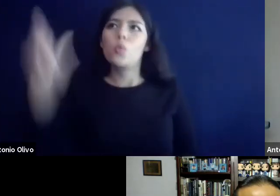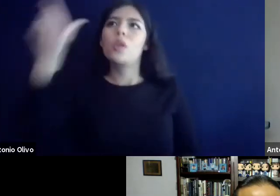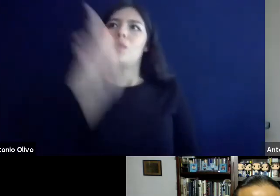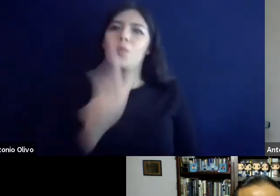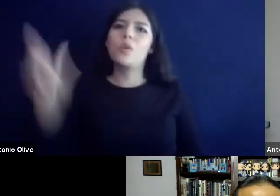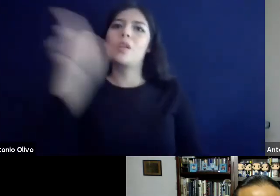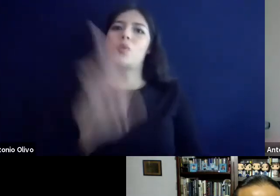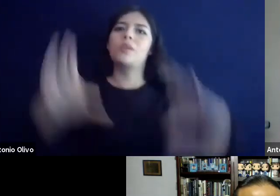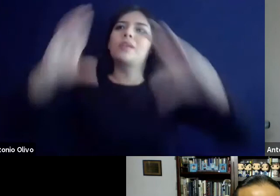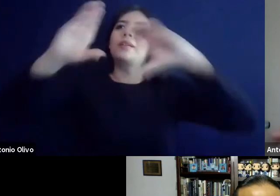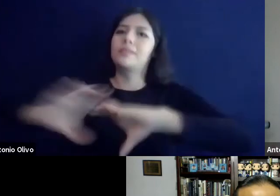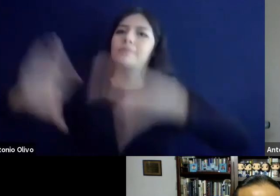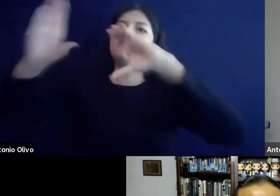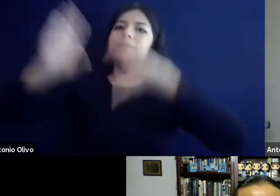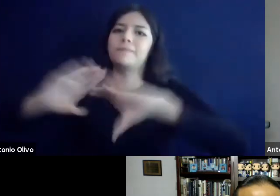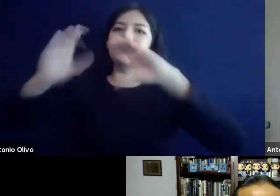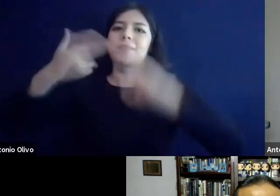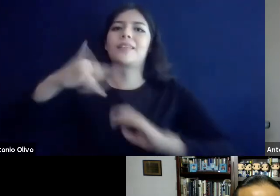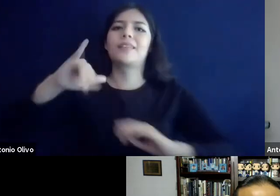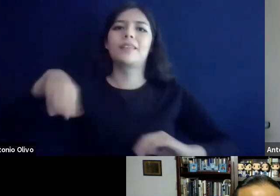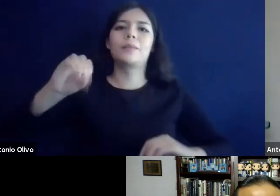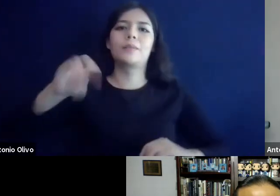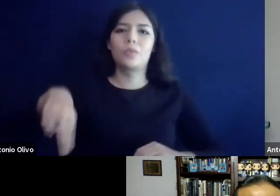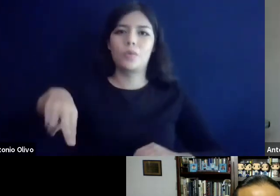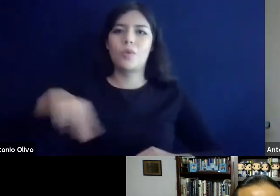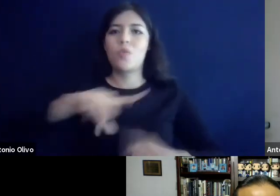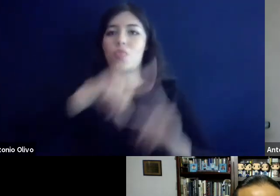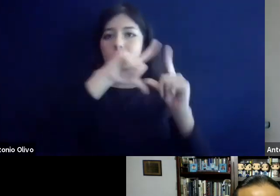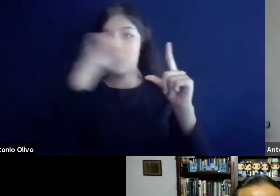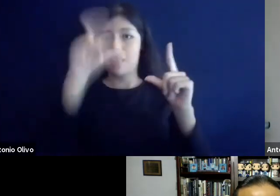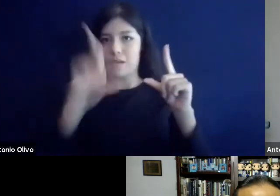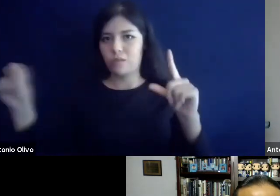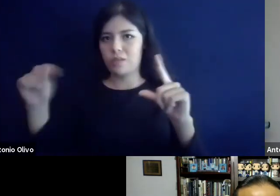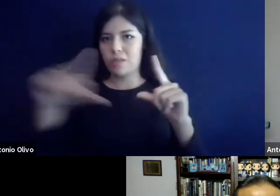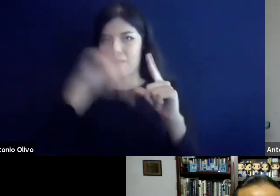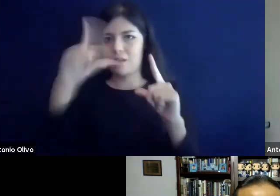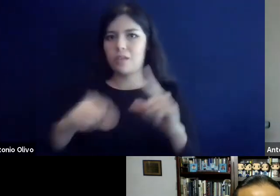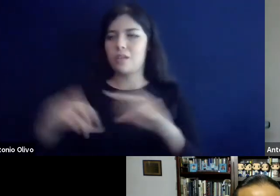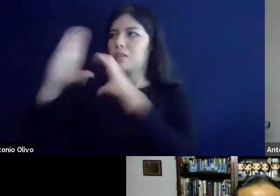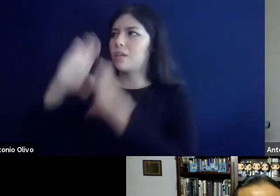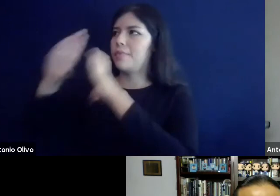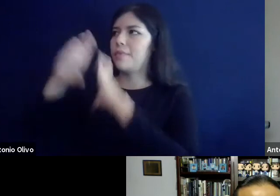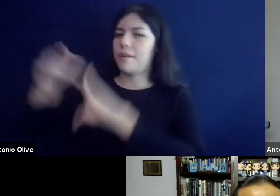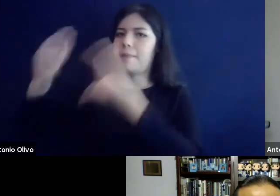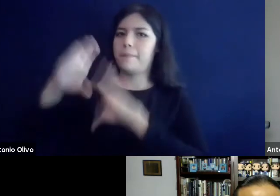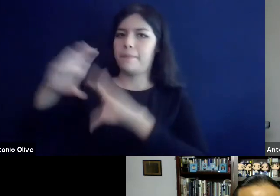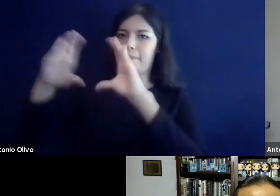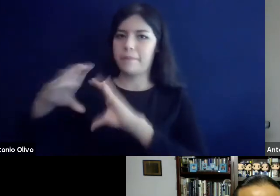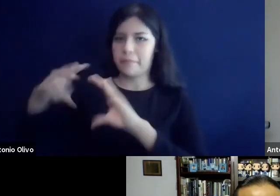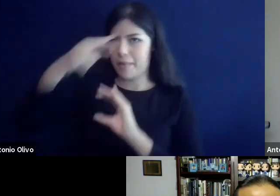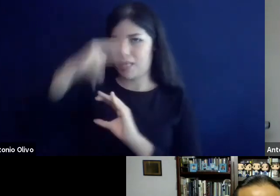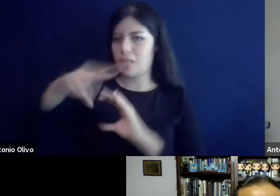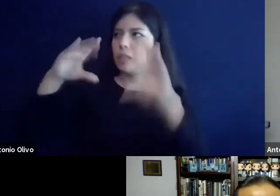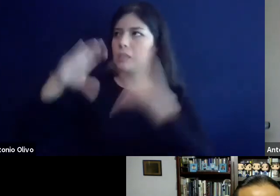nacional, era maestro de ceremonias y párate derecho que no se te note, ¿no? Entonces ya me sabía todo de memoria,